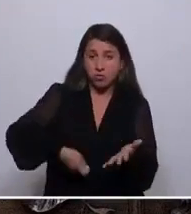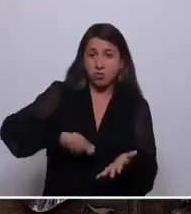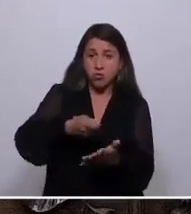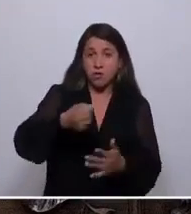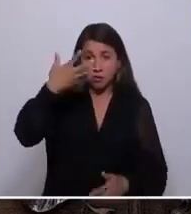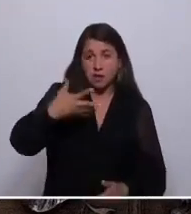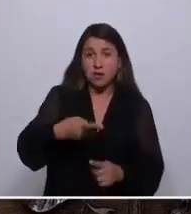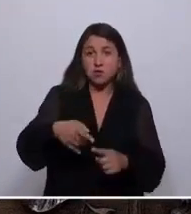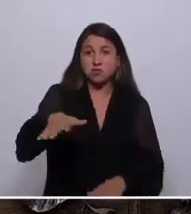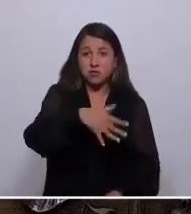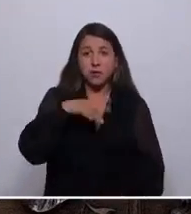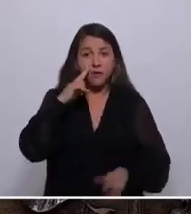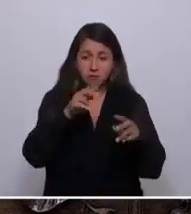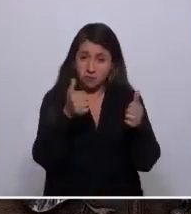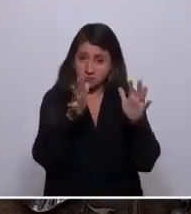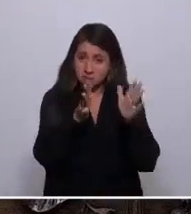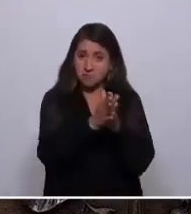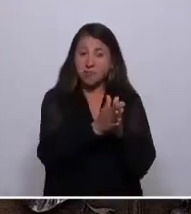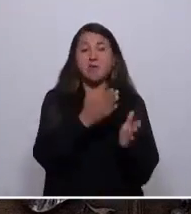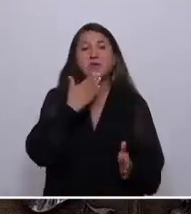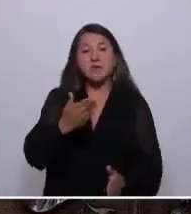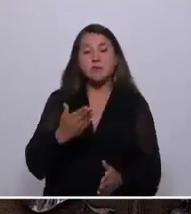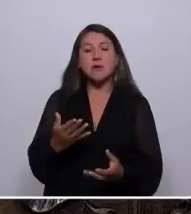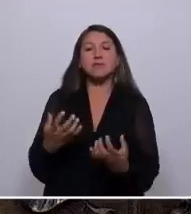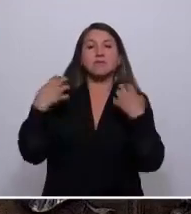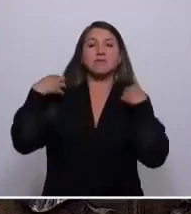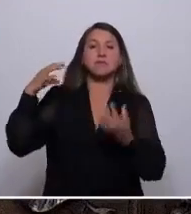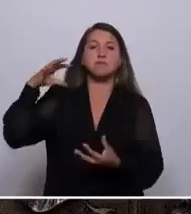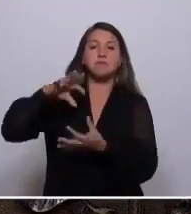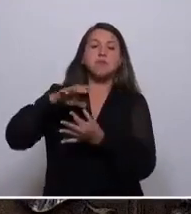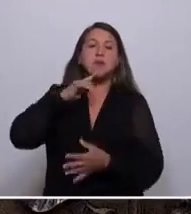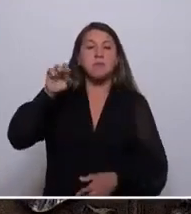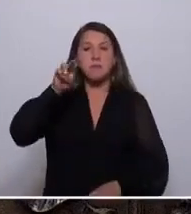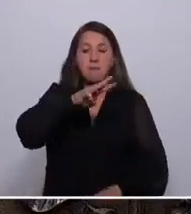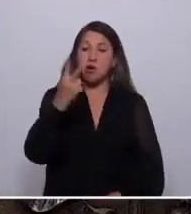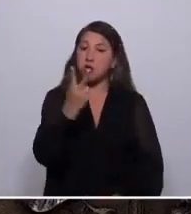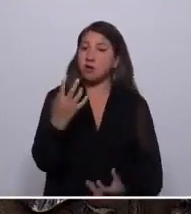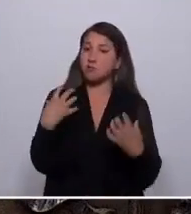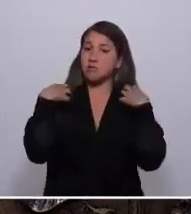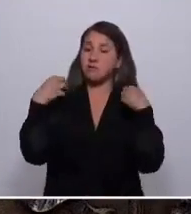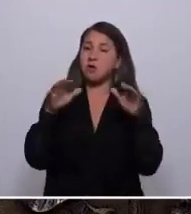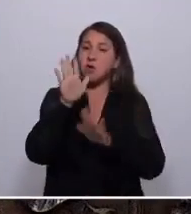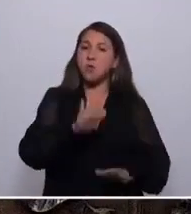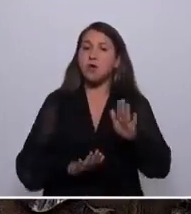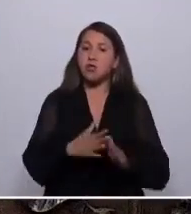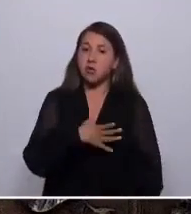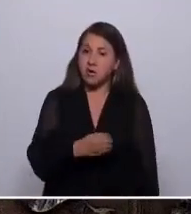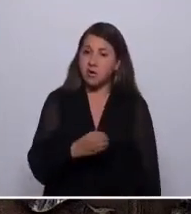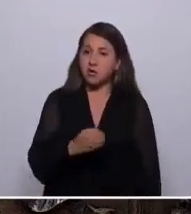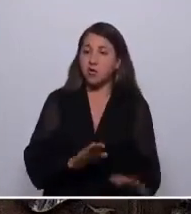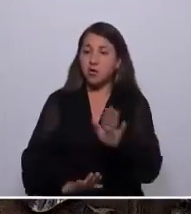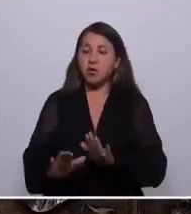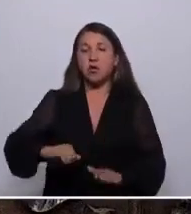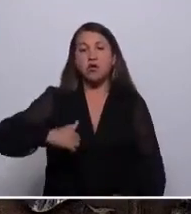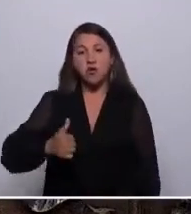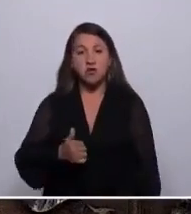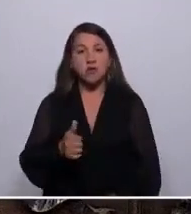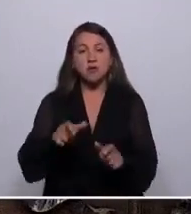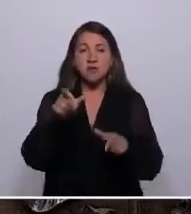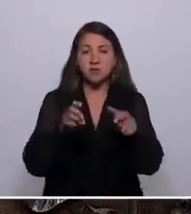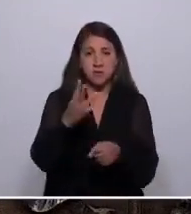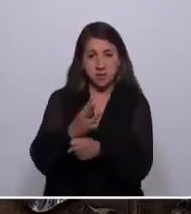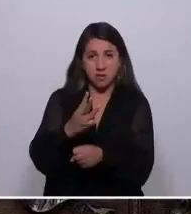socialmente. También por la corresponsabilidad y la justa distribución de las actividades de cuidado de niñas, niños y jóvenes y personas